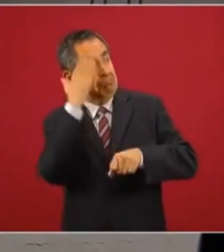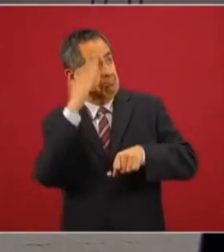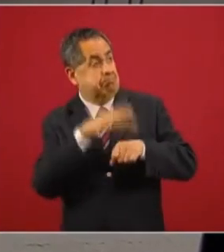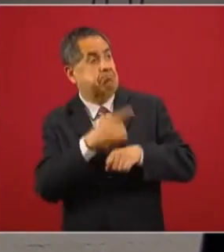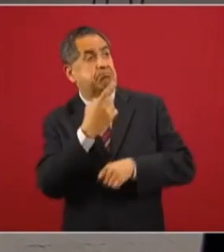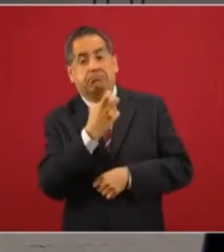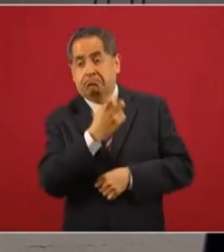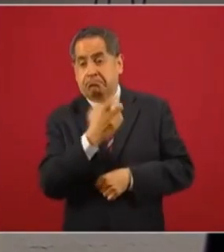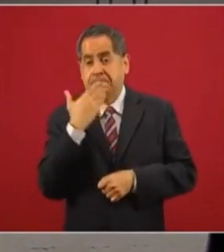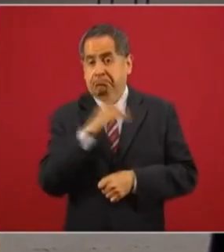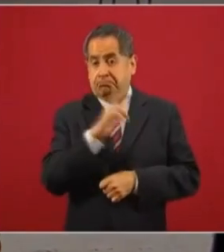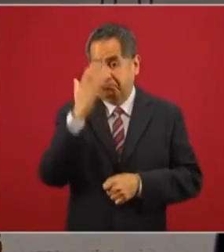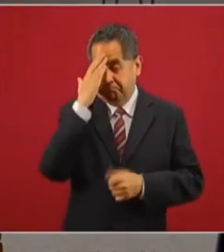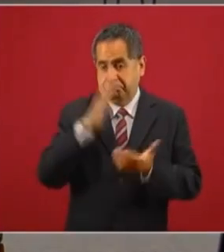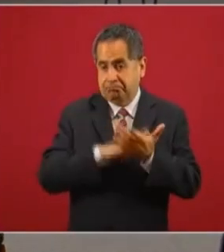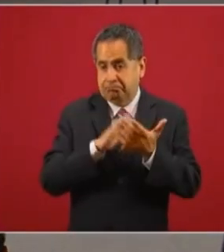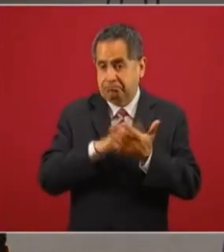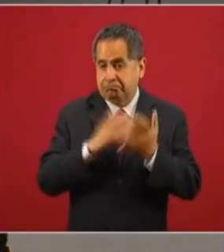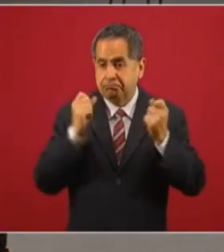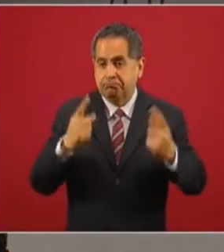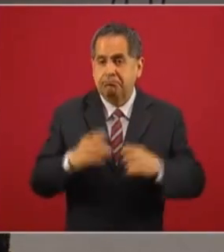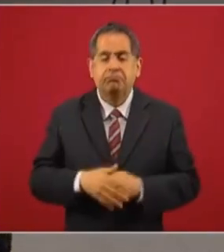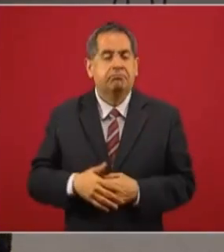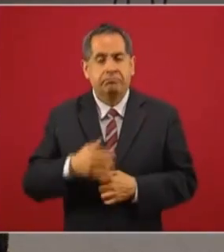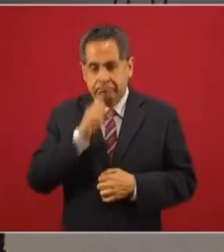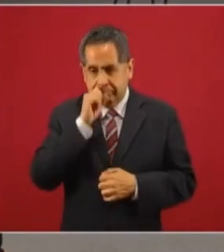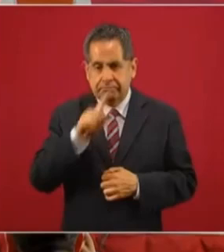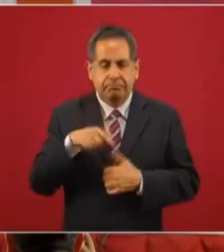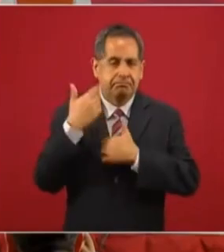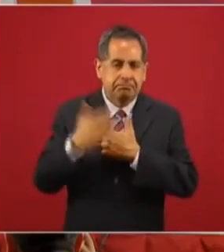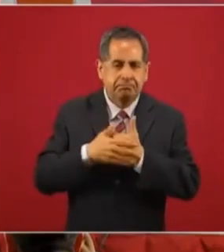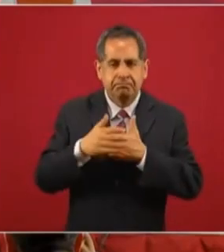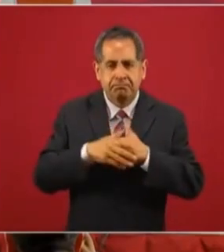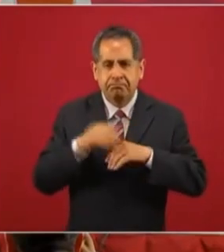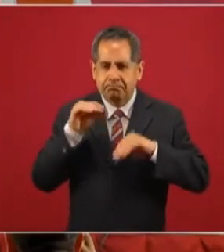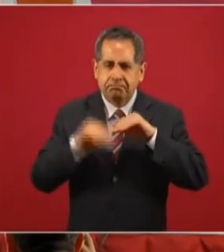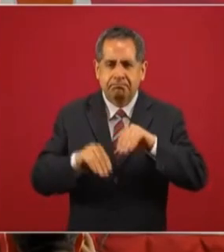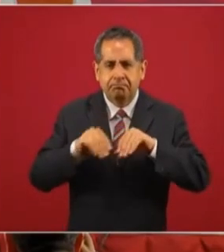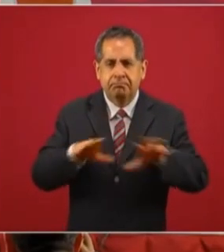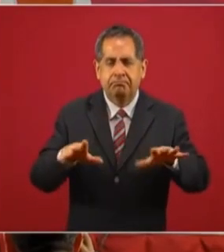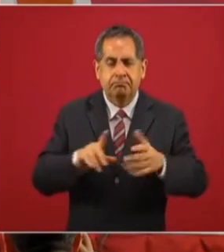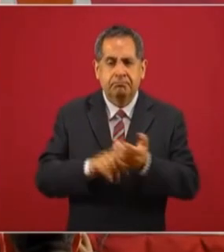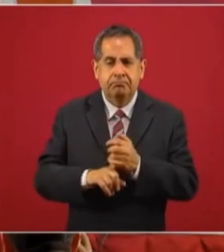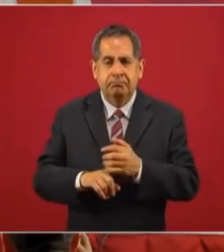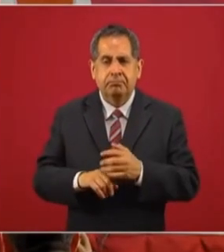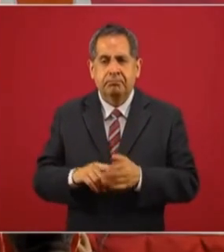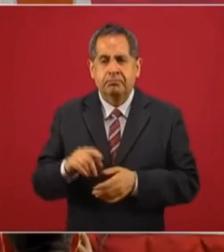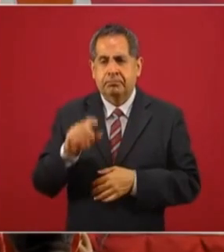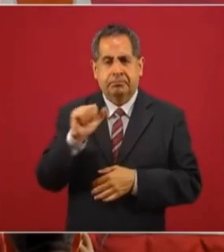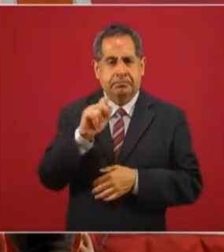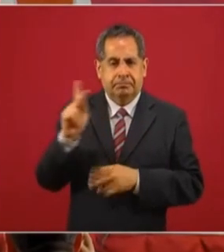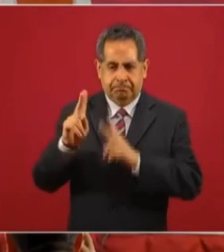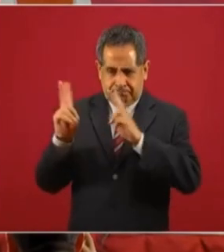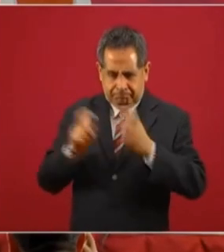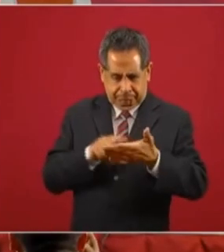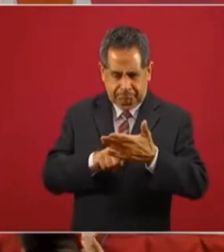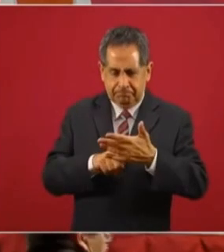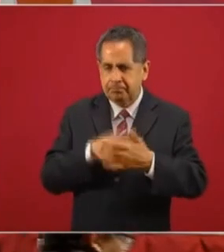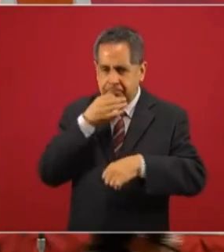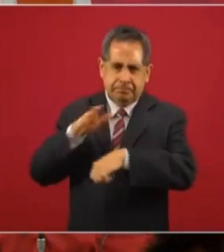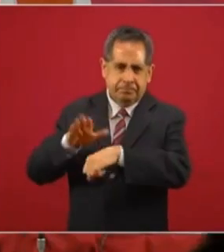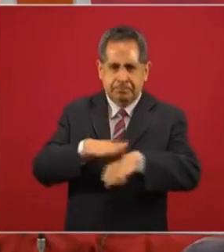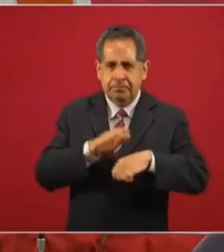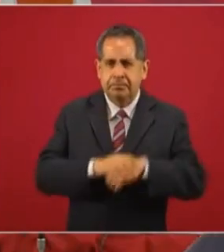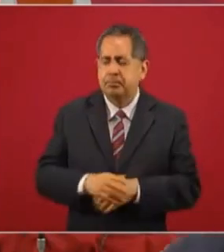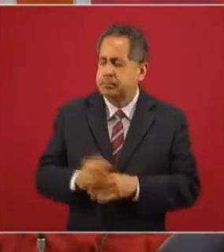Y adicionalmente también se estará colocando en la app de Litro por Litro. Muchas gracias